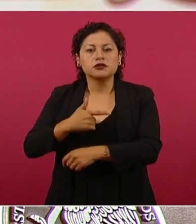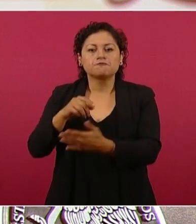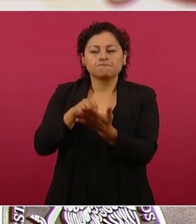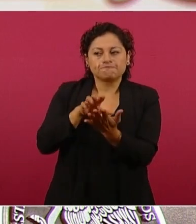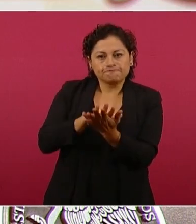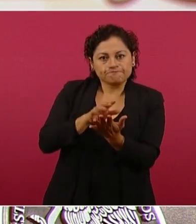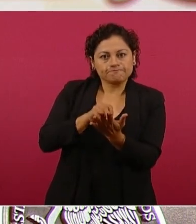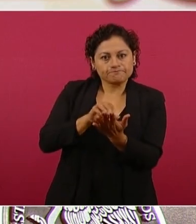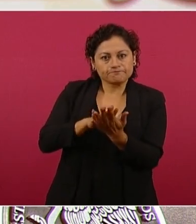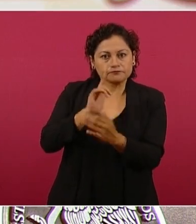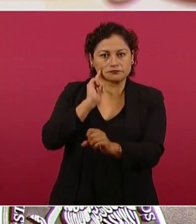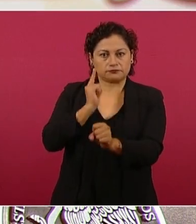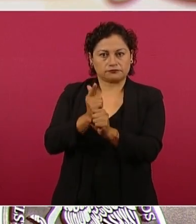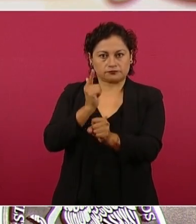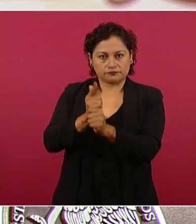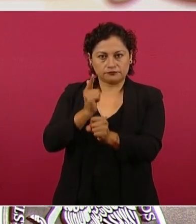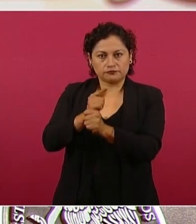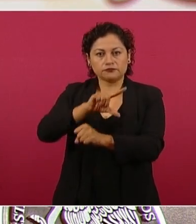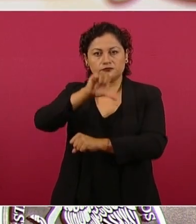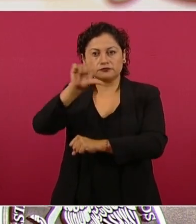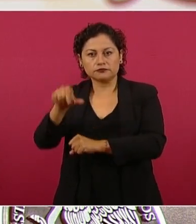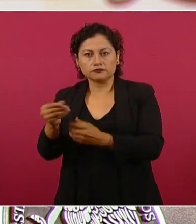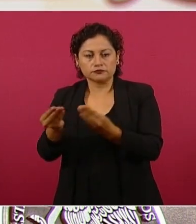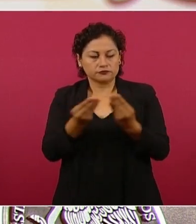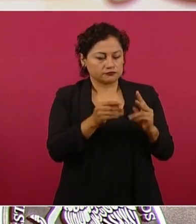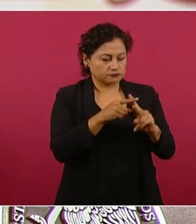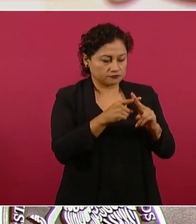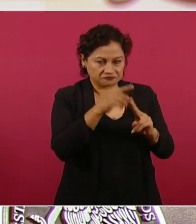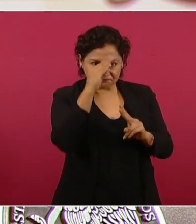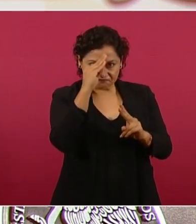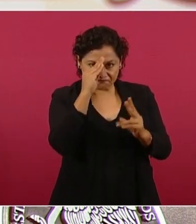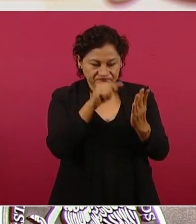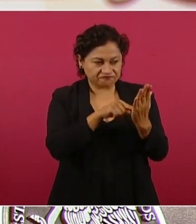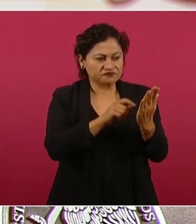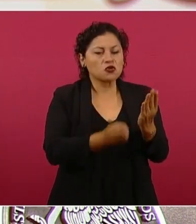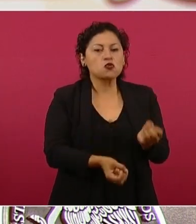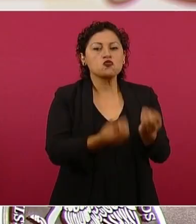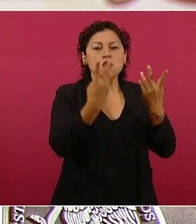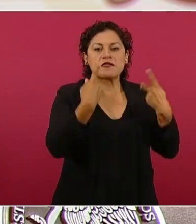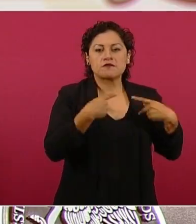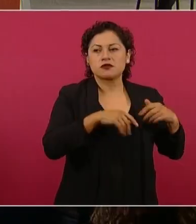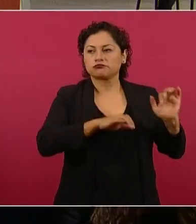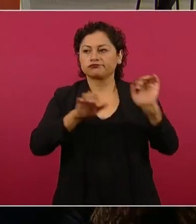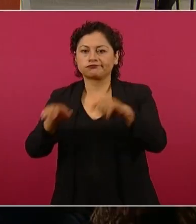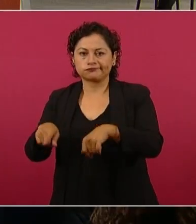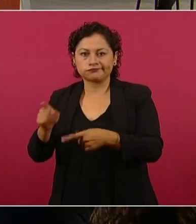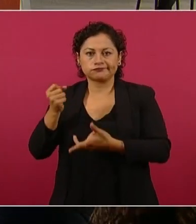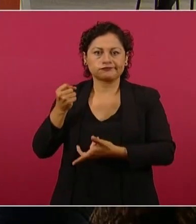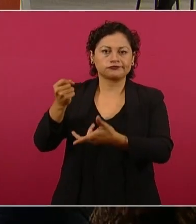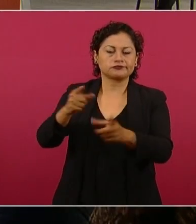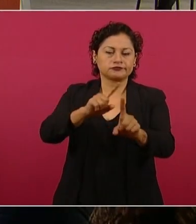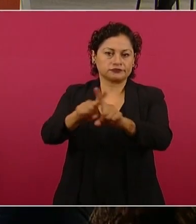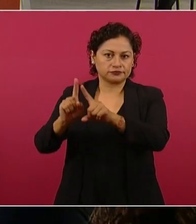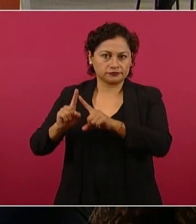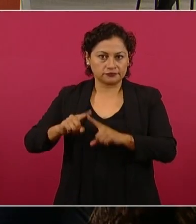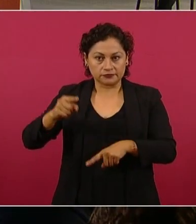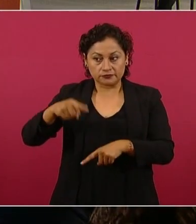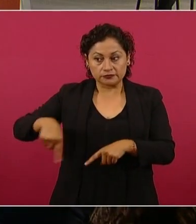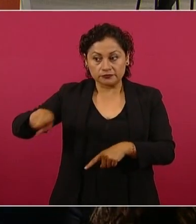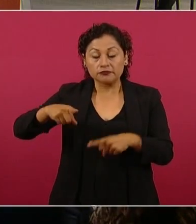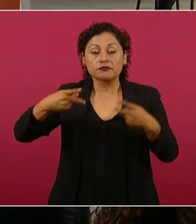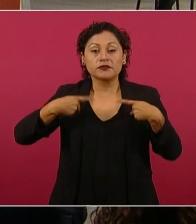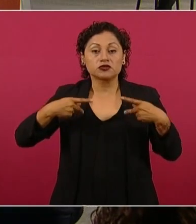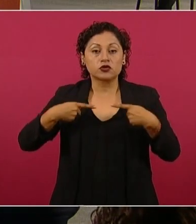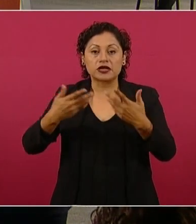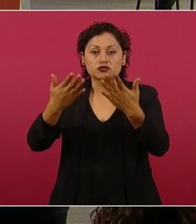de eso, pues hacer el cálculo de las inversiones que son necesarias en cada sistema estatal que atiende a las personas que no cuentan con seguridad